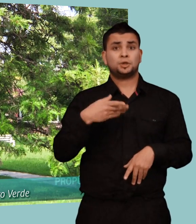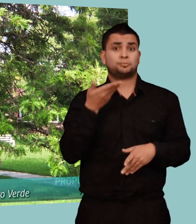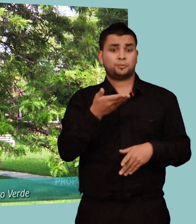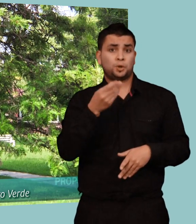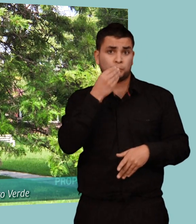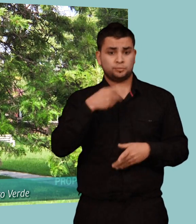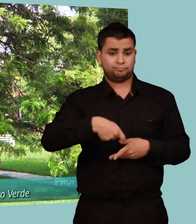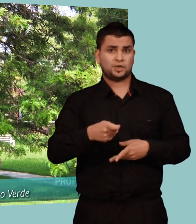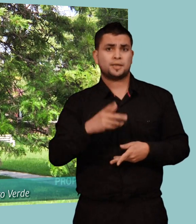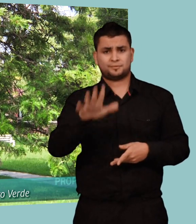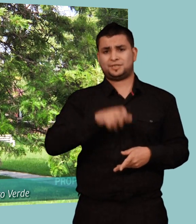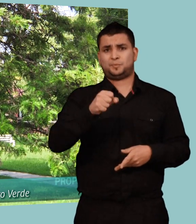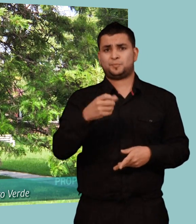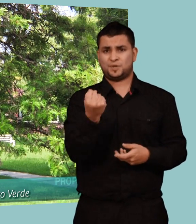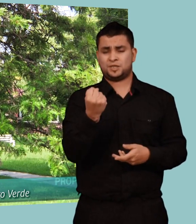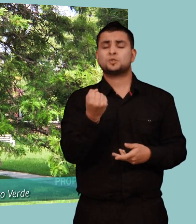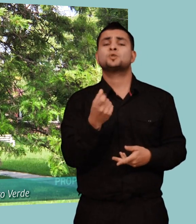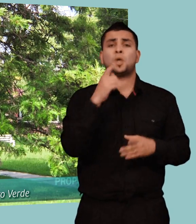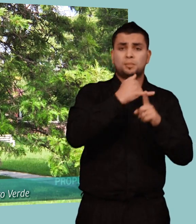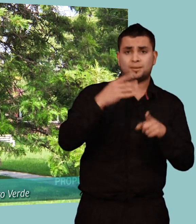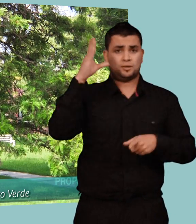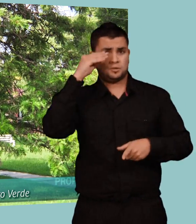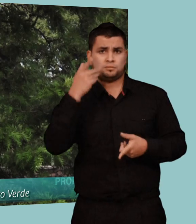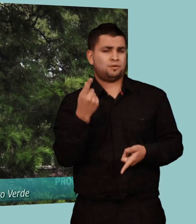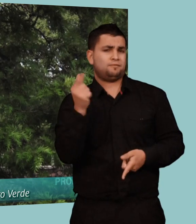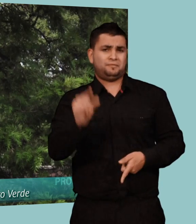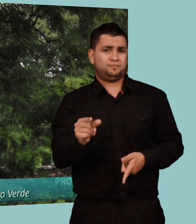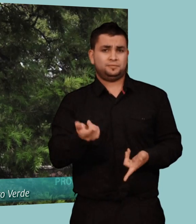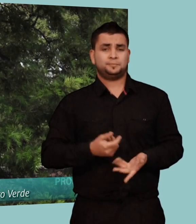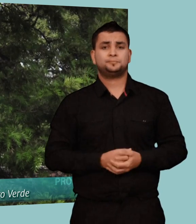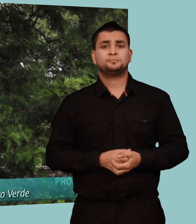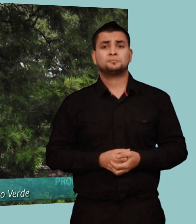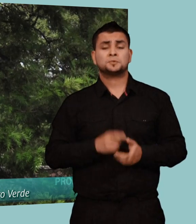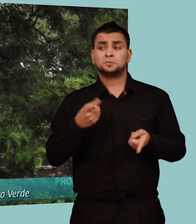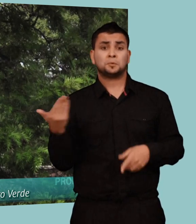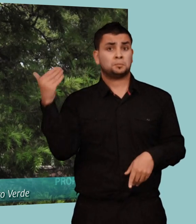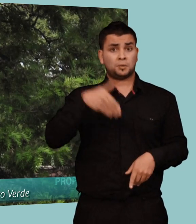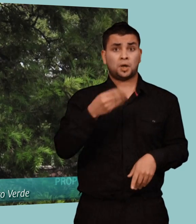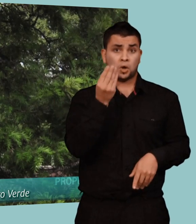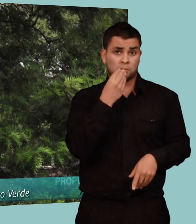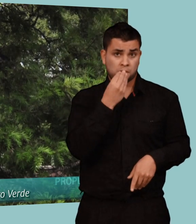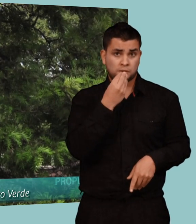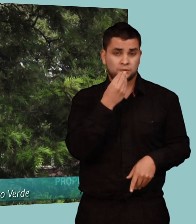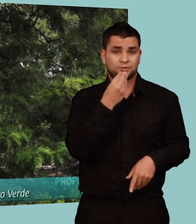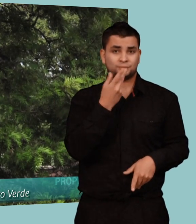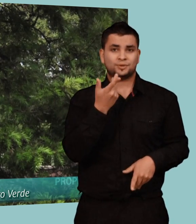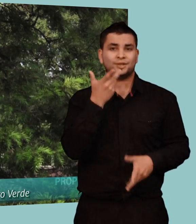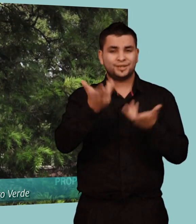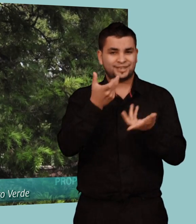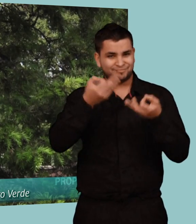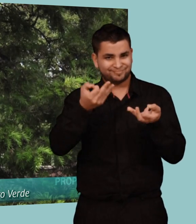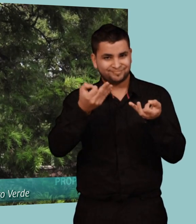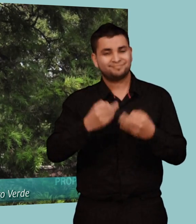ticket y sé peso como día y noche, re barato. Y también utilizo acá el comedor que cocina en re bien,